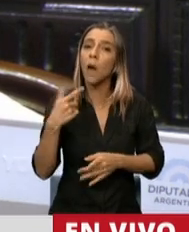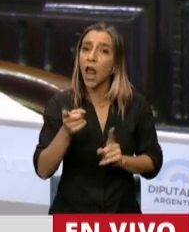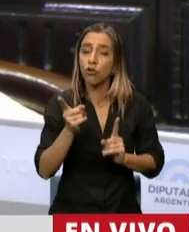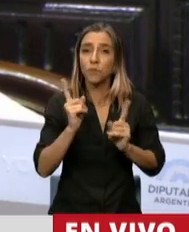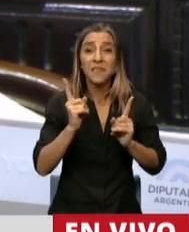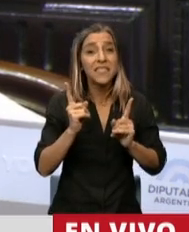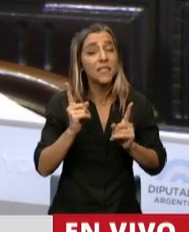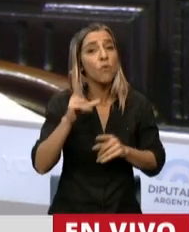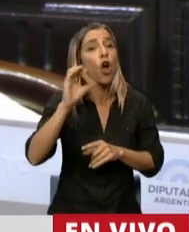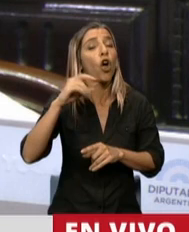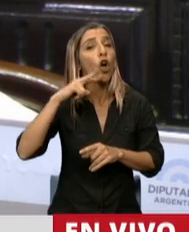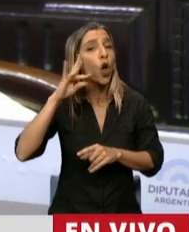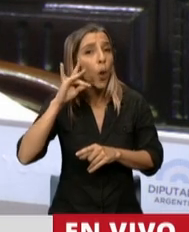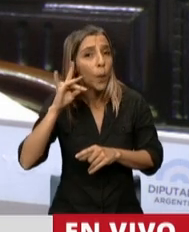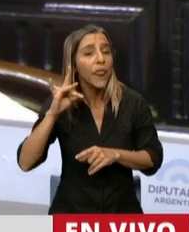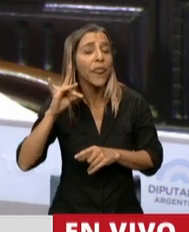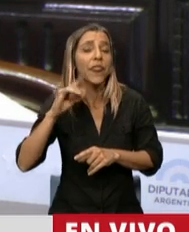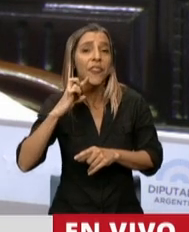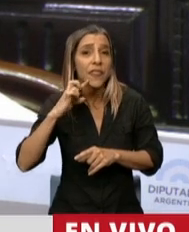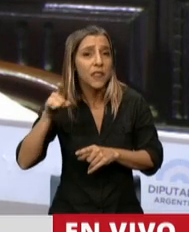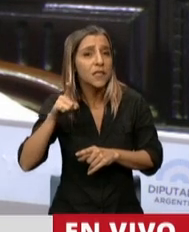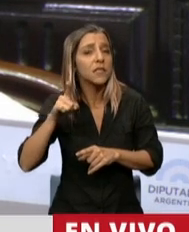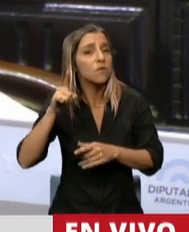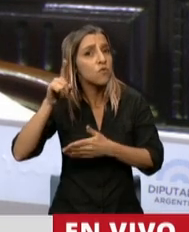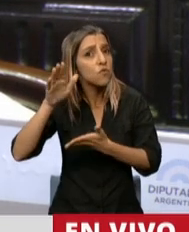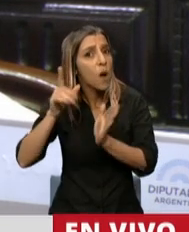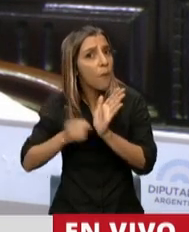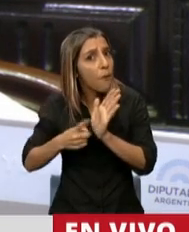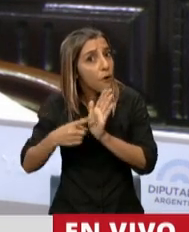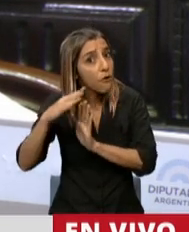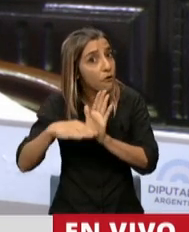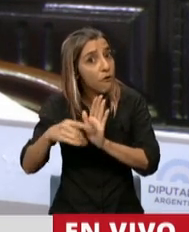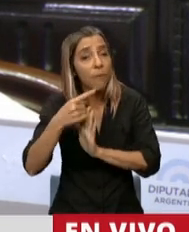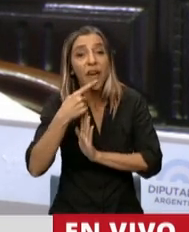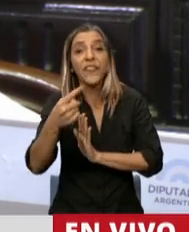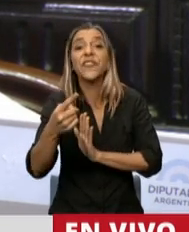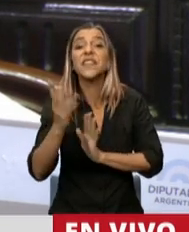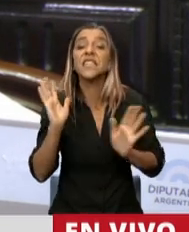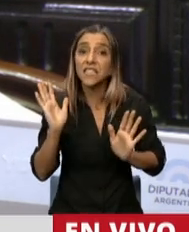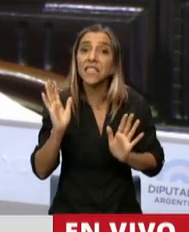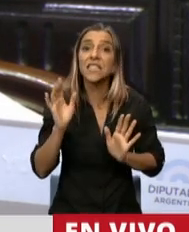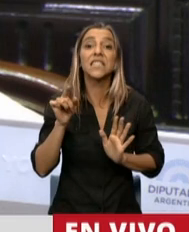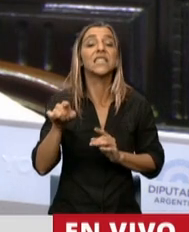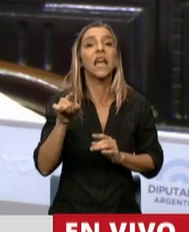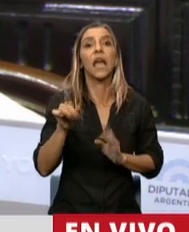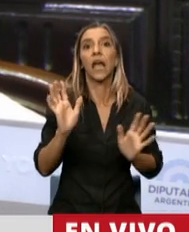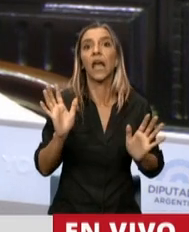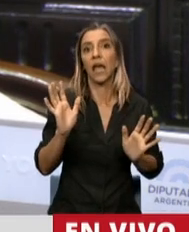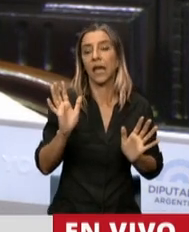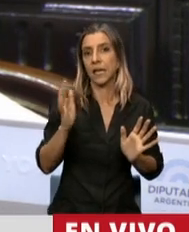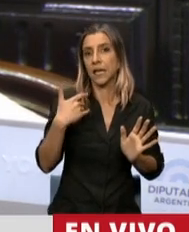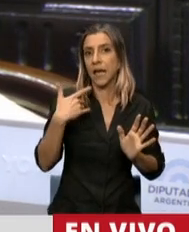norma expresa que este país es norma de rango constitucional para este